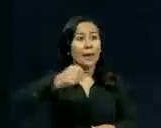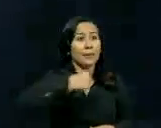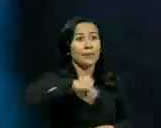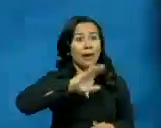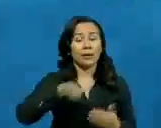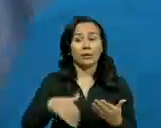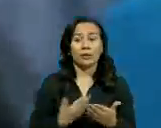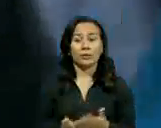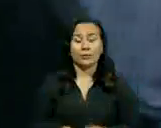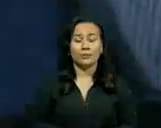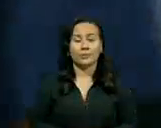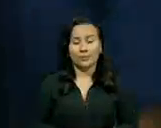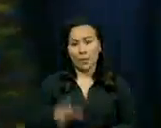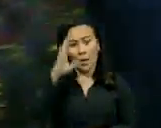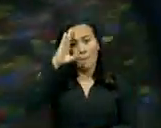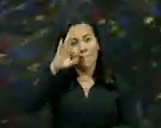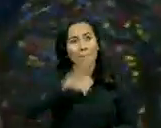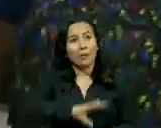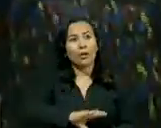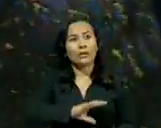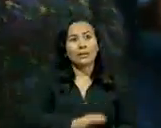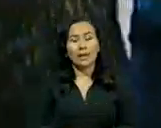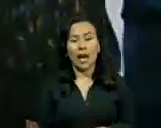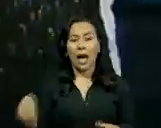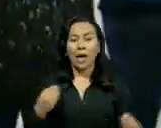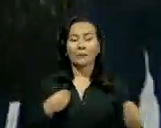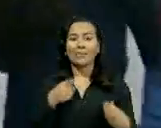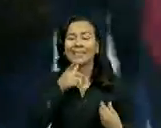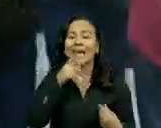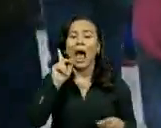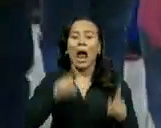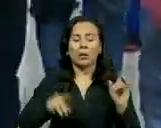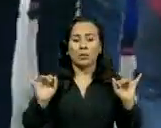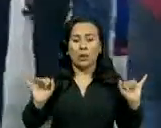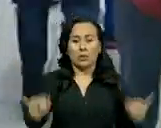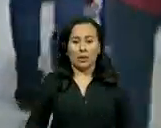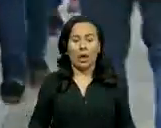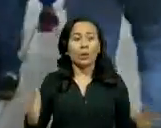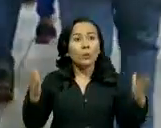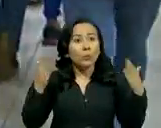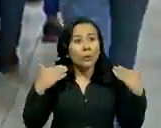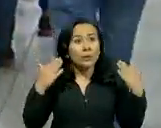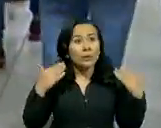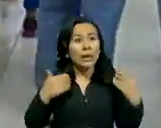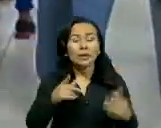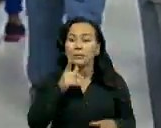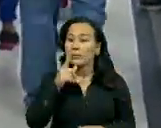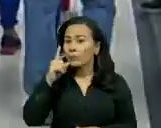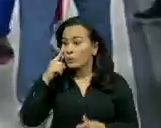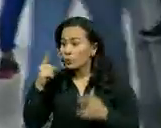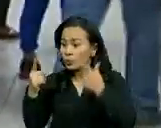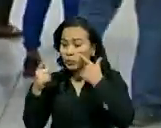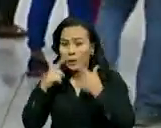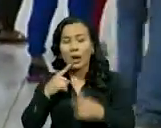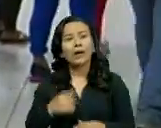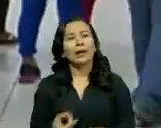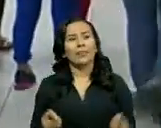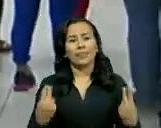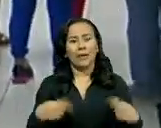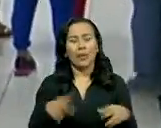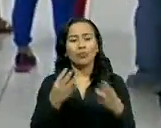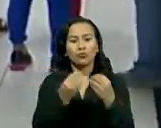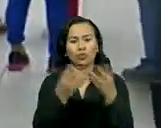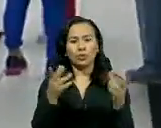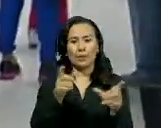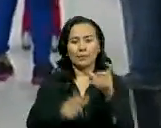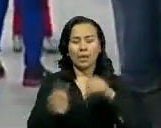de policía, los cuales se quedarán acá en Guayaquil, aproximadamente unos 1000 agentes, y también hay un despliegue por parte de